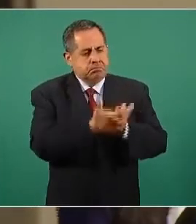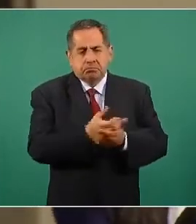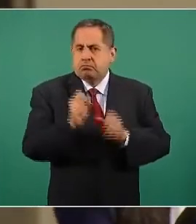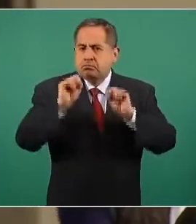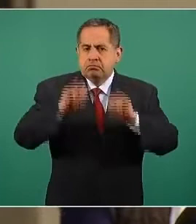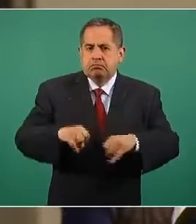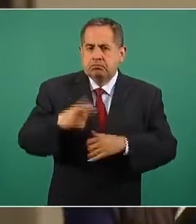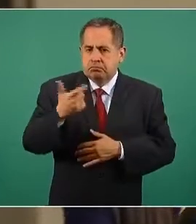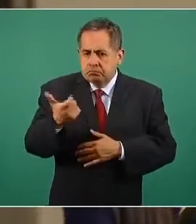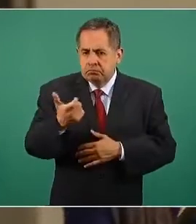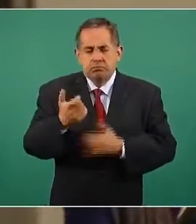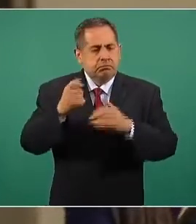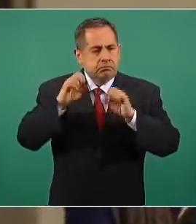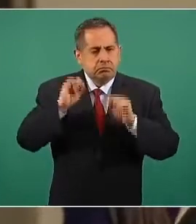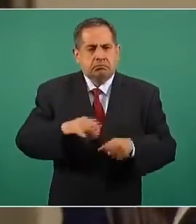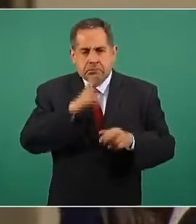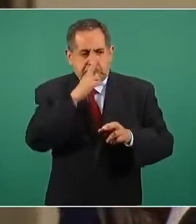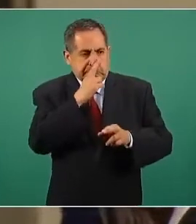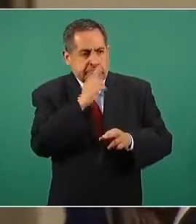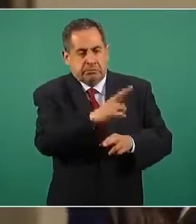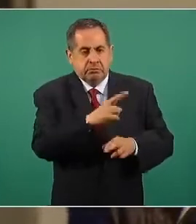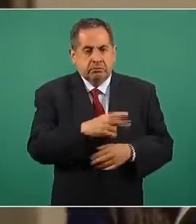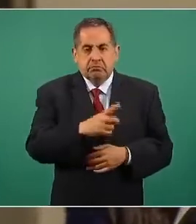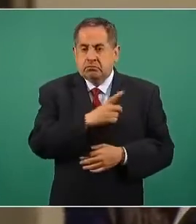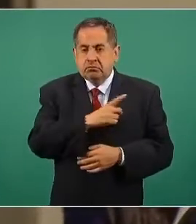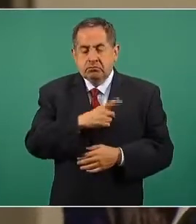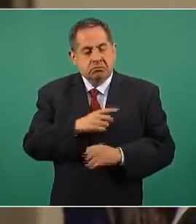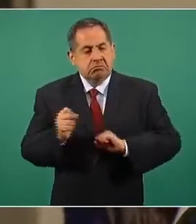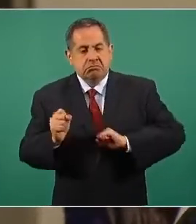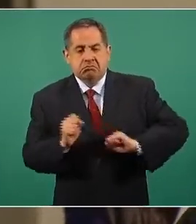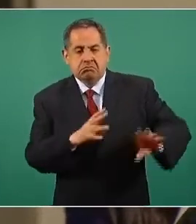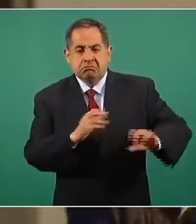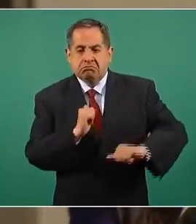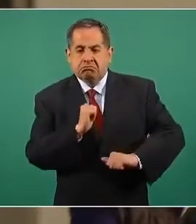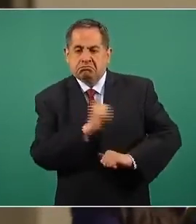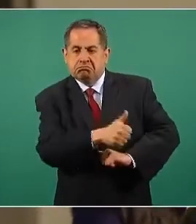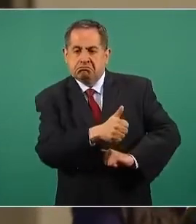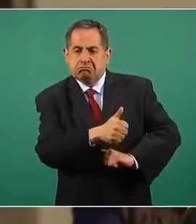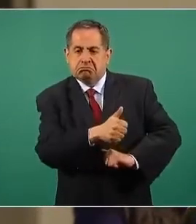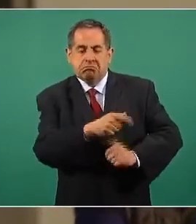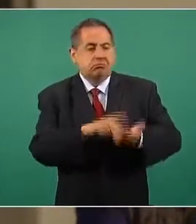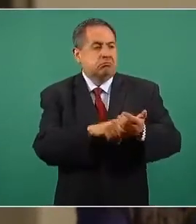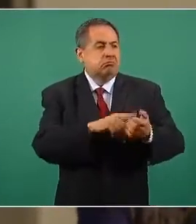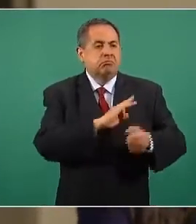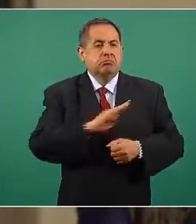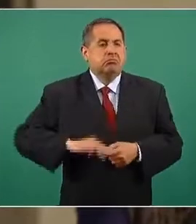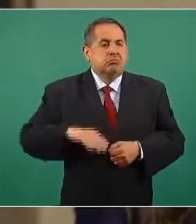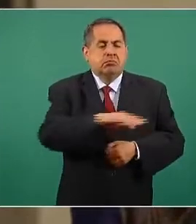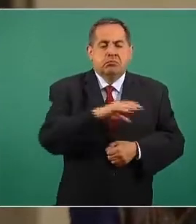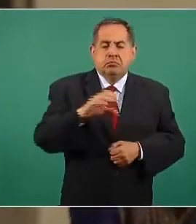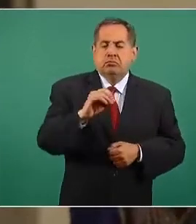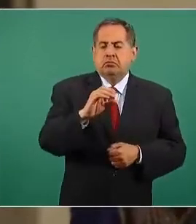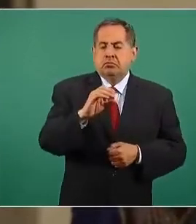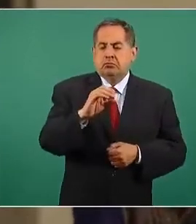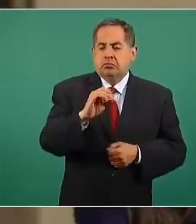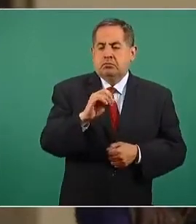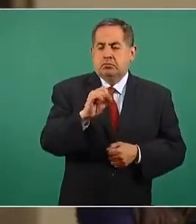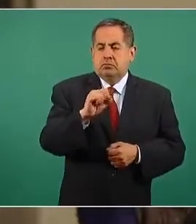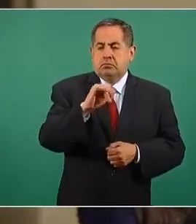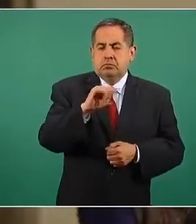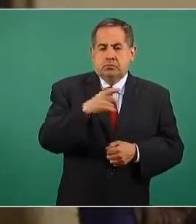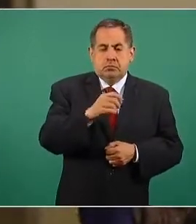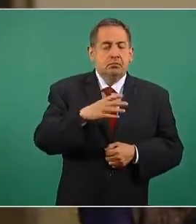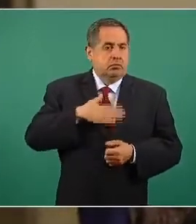dinero, sin respuesta y sola, fue abandonada a su suerte en el municipio de Ocosingo, donde nosotros tenemos